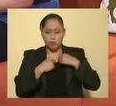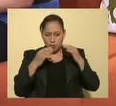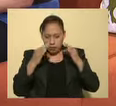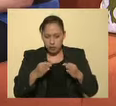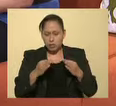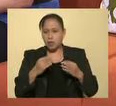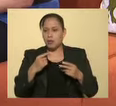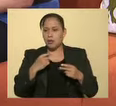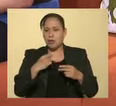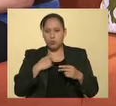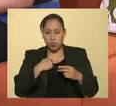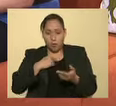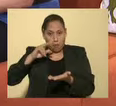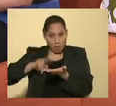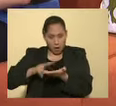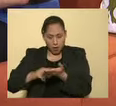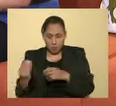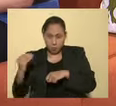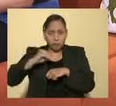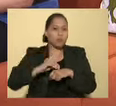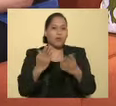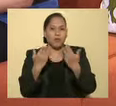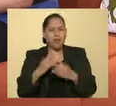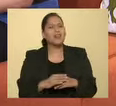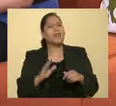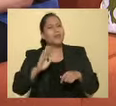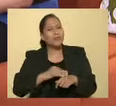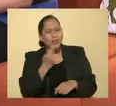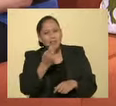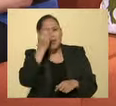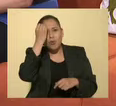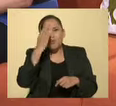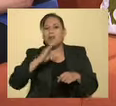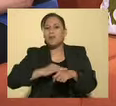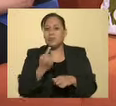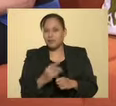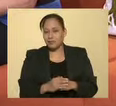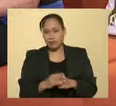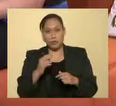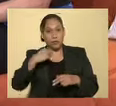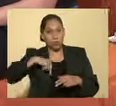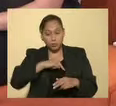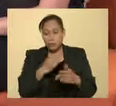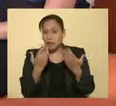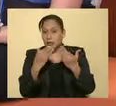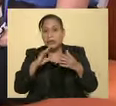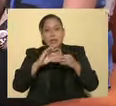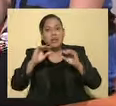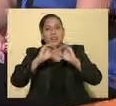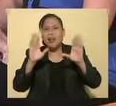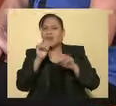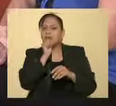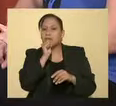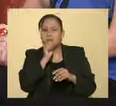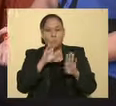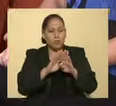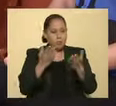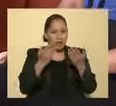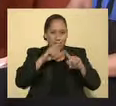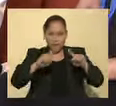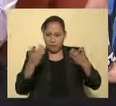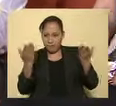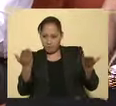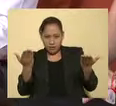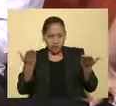no tengo y valgo, ¿no? ¿Y por qué se está olvidando? Yo creo que más bien nunca nos quedó claros a todos realmente saber diferenciar esas dos cosas,